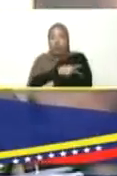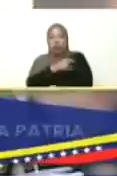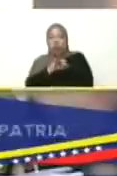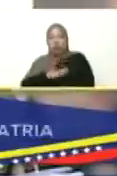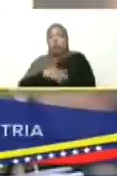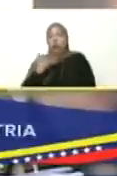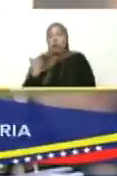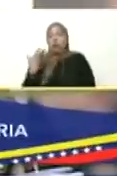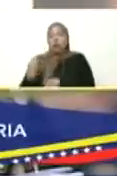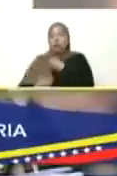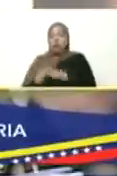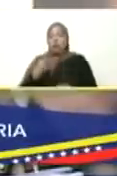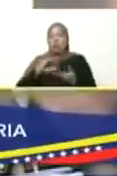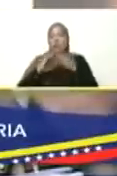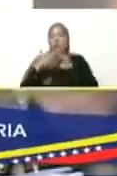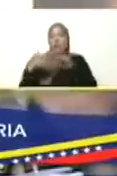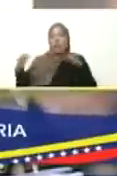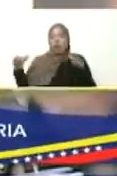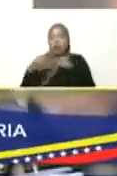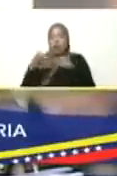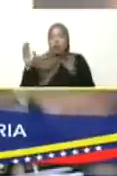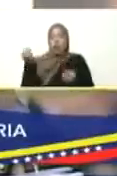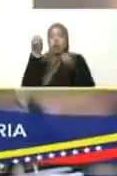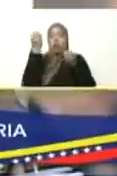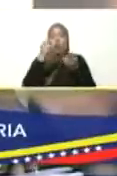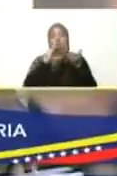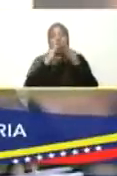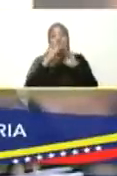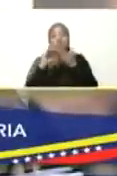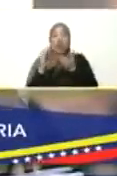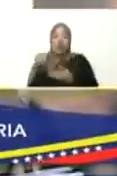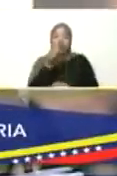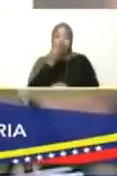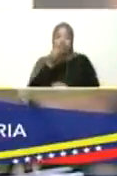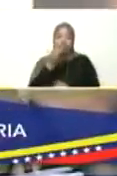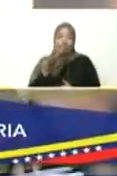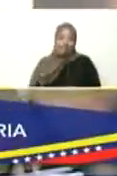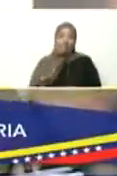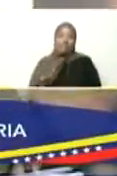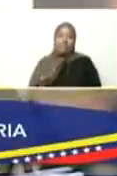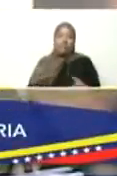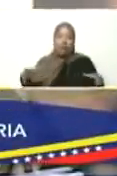tuvimos para crear los CLAP? Los consejos comunales.